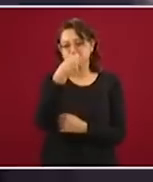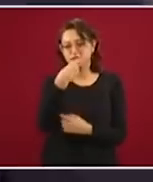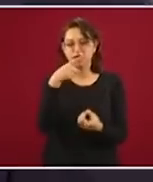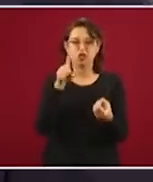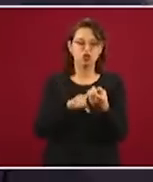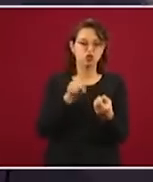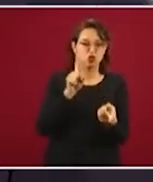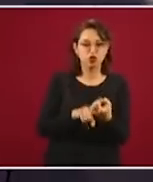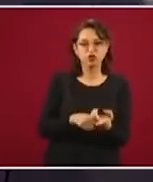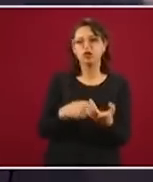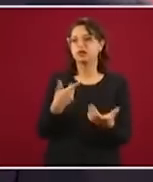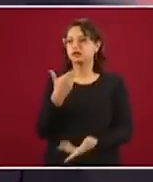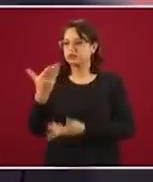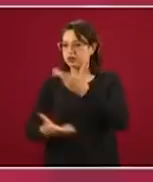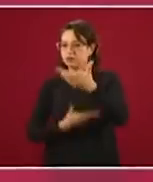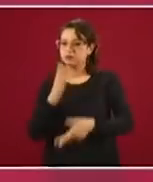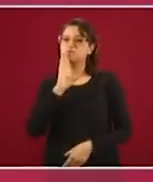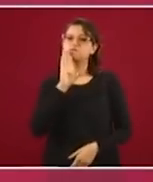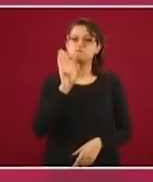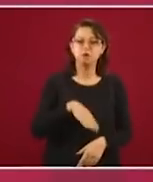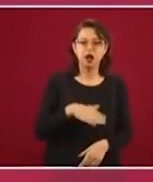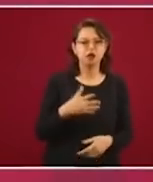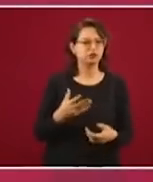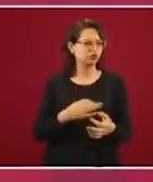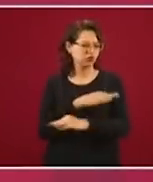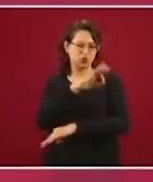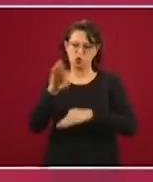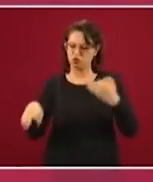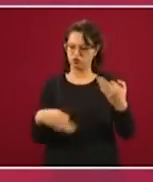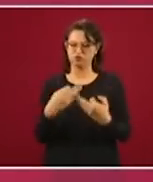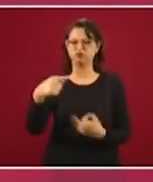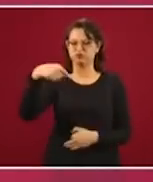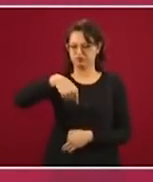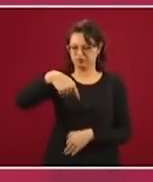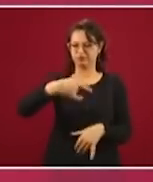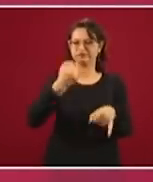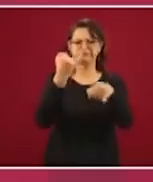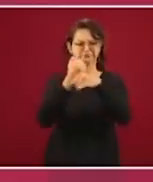y dónde está mal el servicio y por qué y todo.